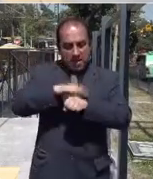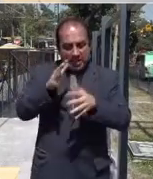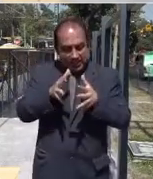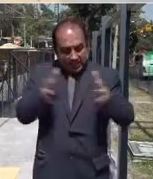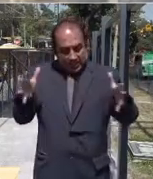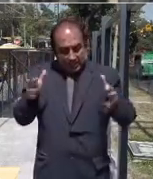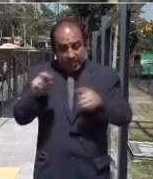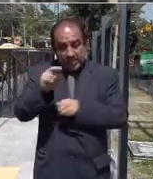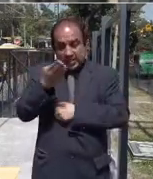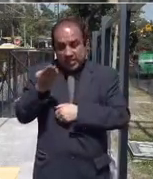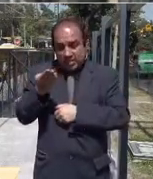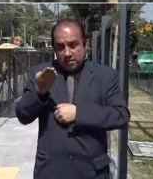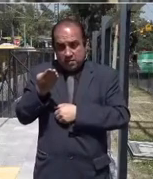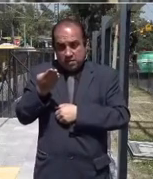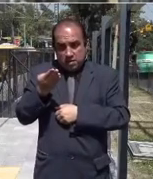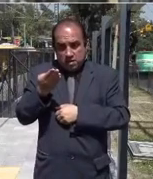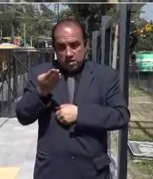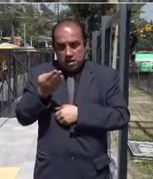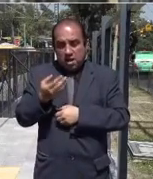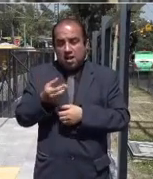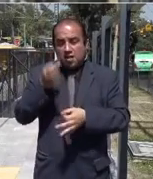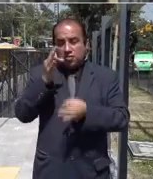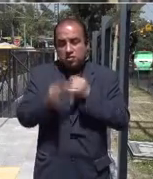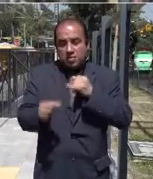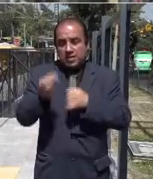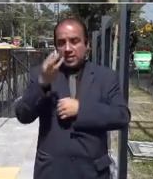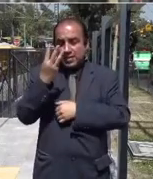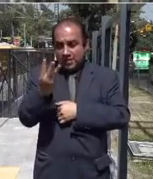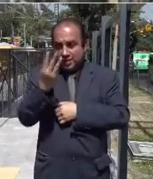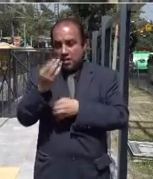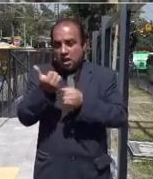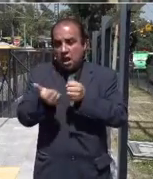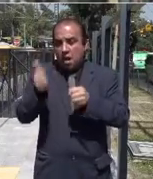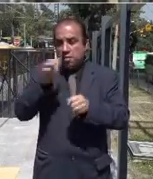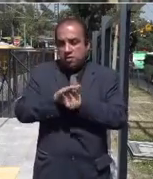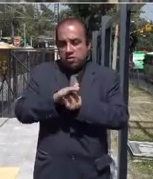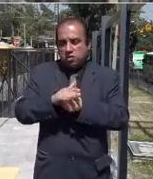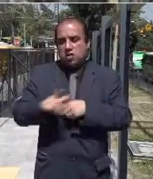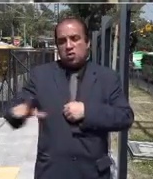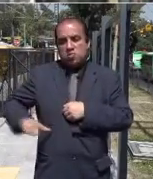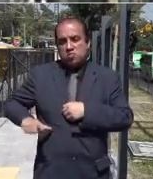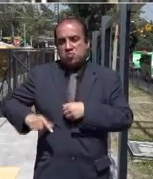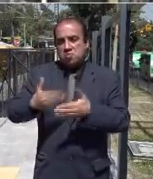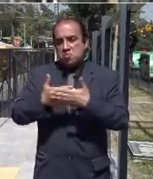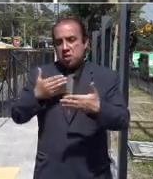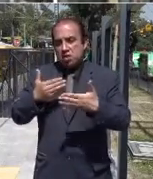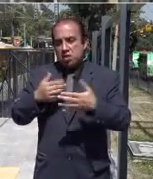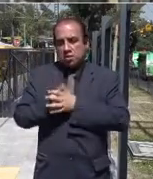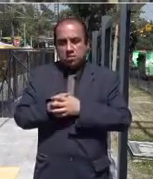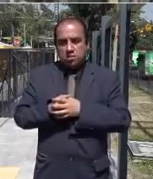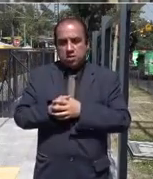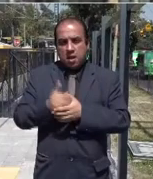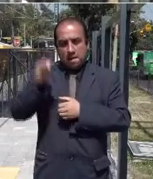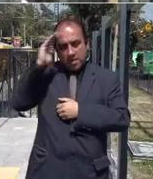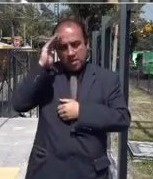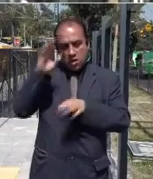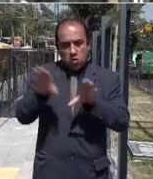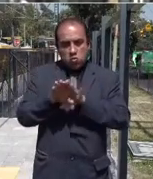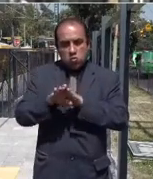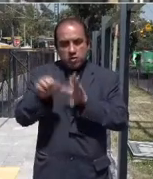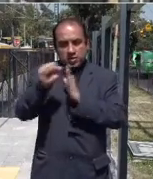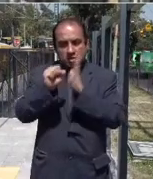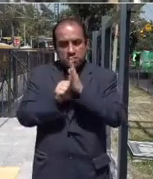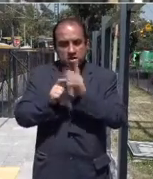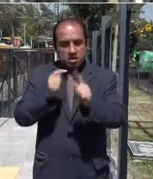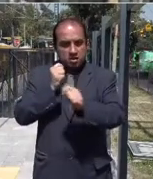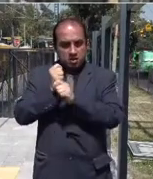había recibido en las últimas tres administraciones, si no es que más. Está pensada como un sistema de transporte que